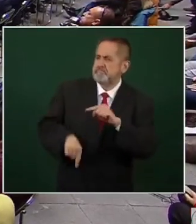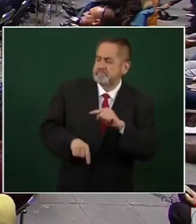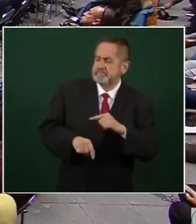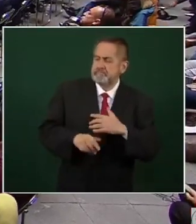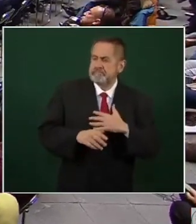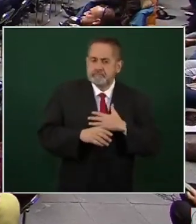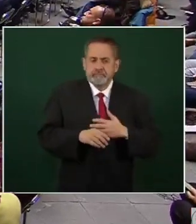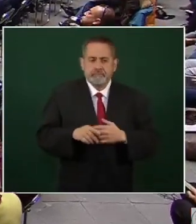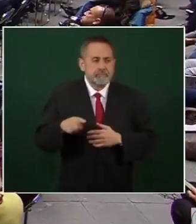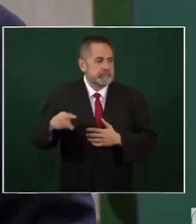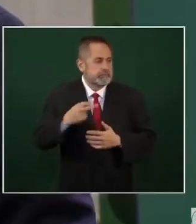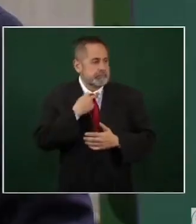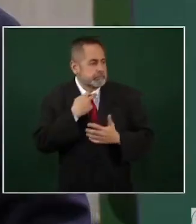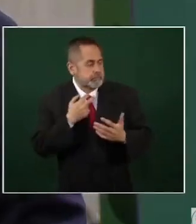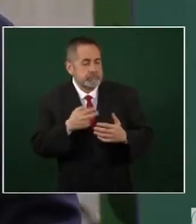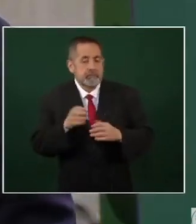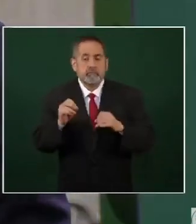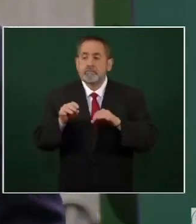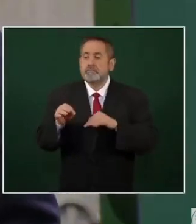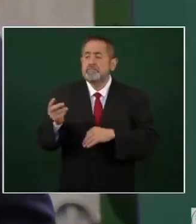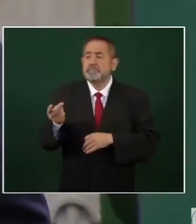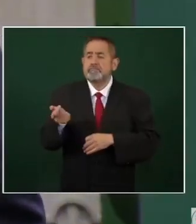como trabajadores despedidos.